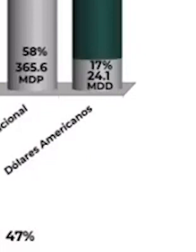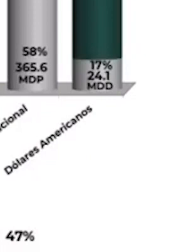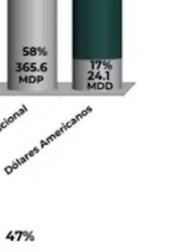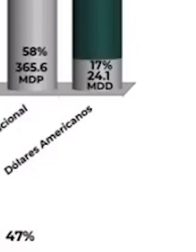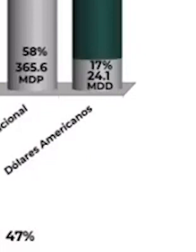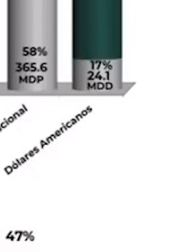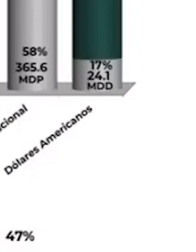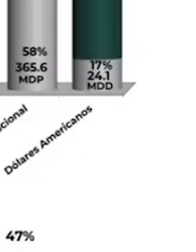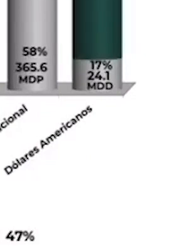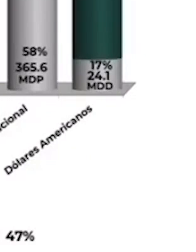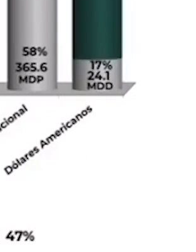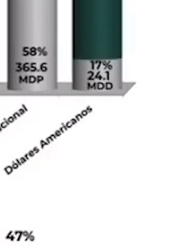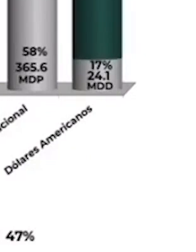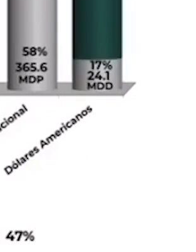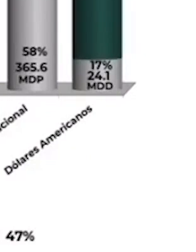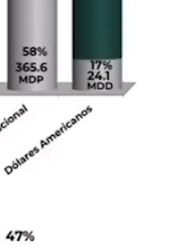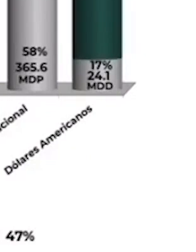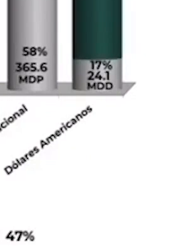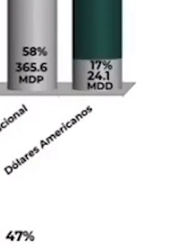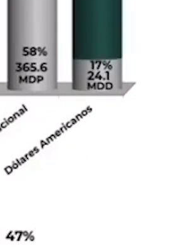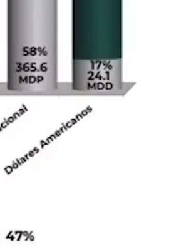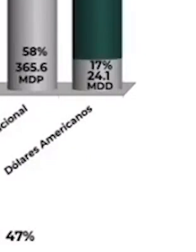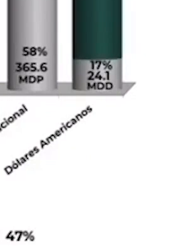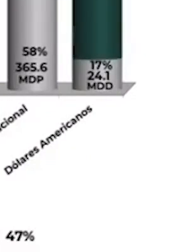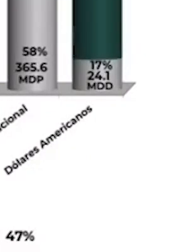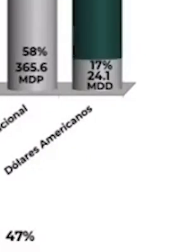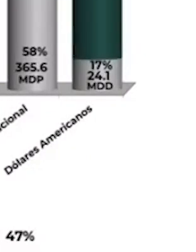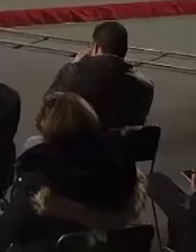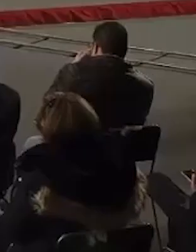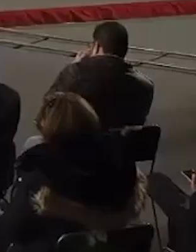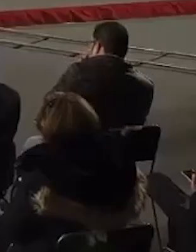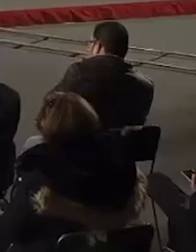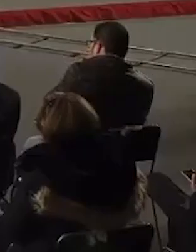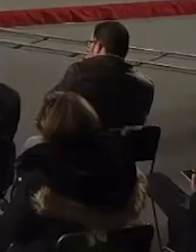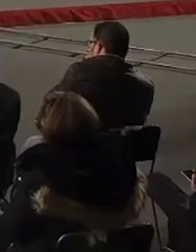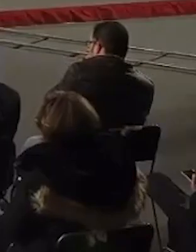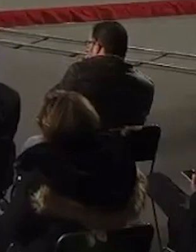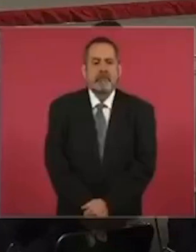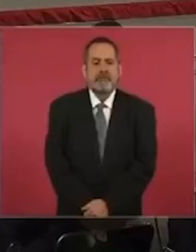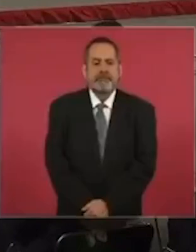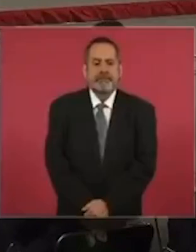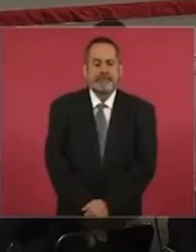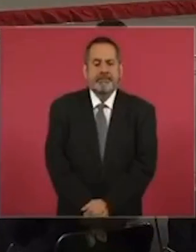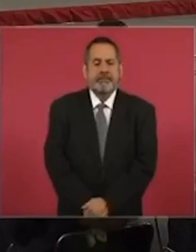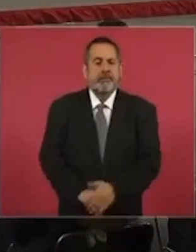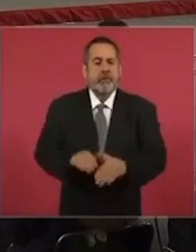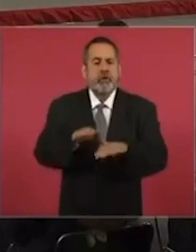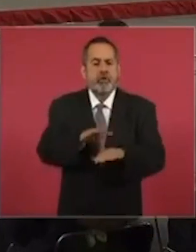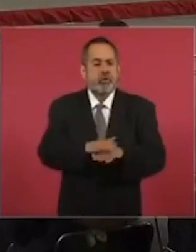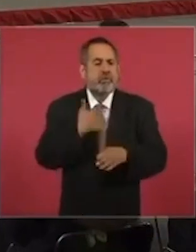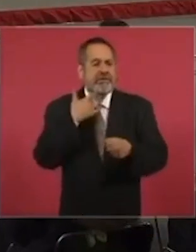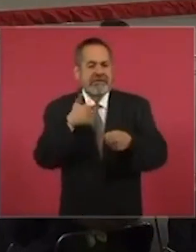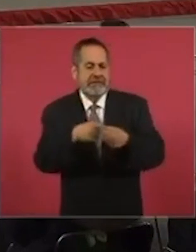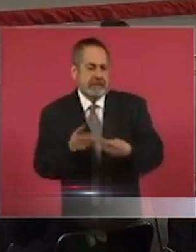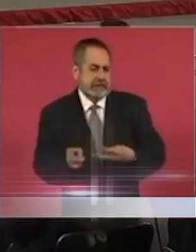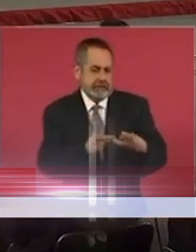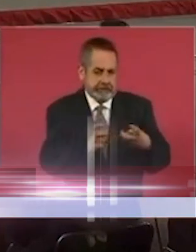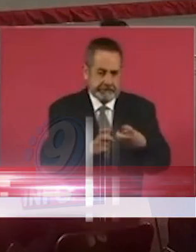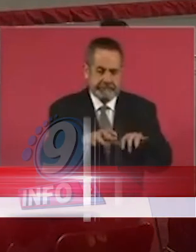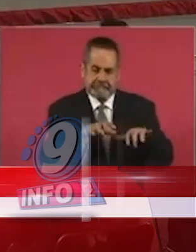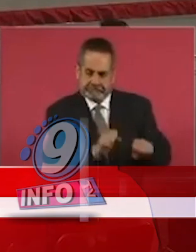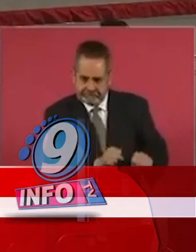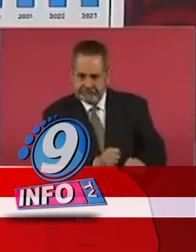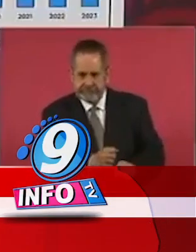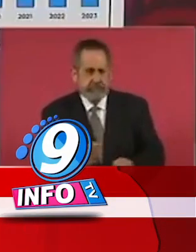demás instancias de seguridad las fuerzas armadas adelante en la conferencia matutina el general Lu